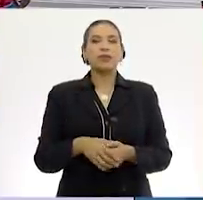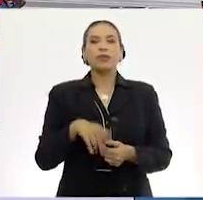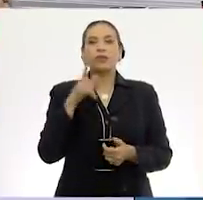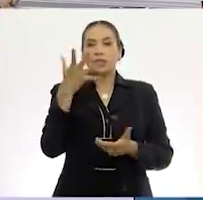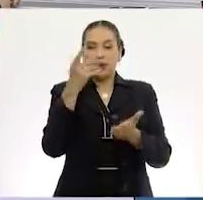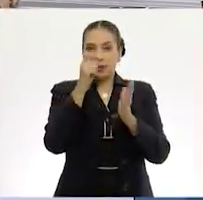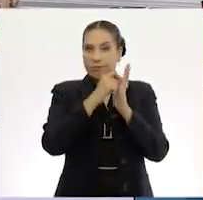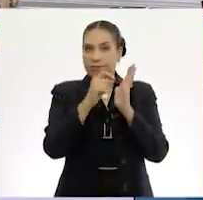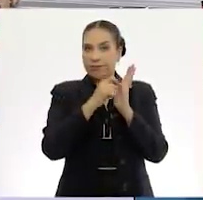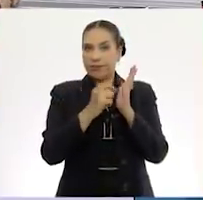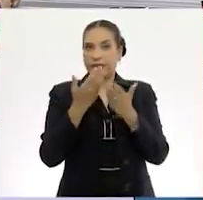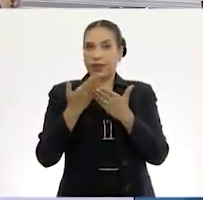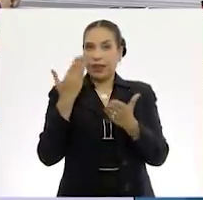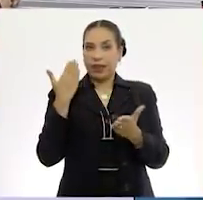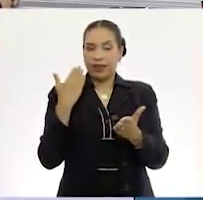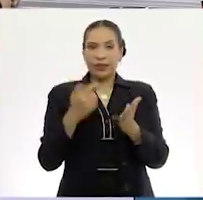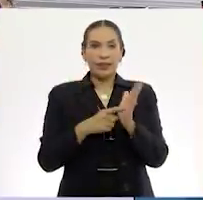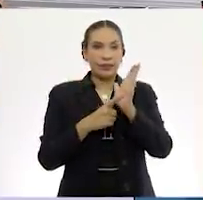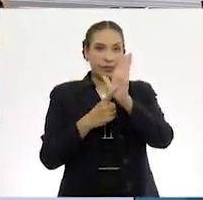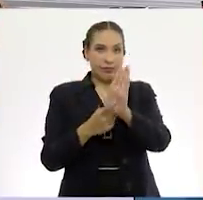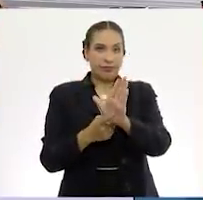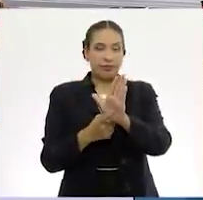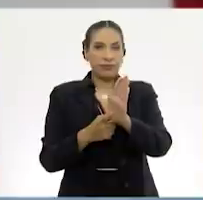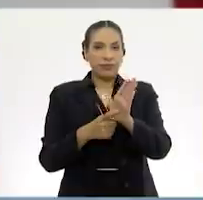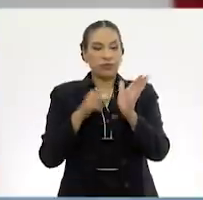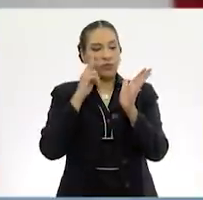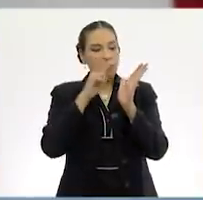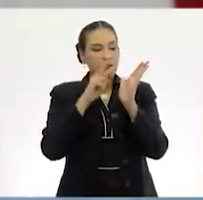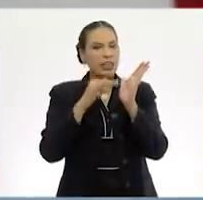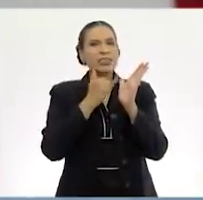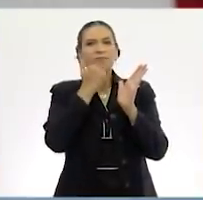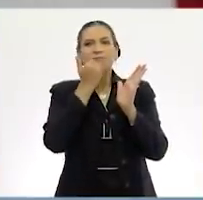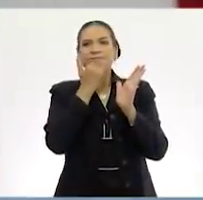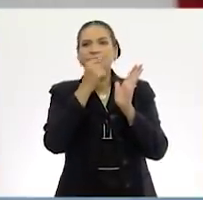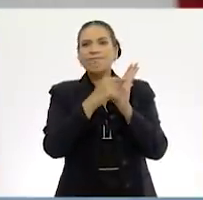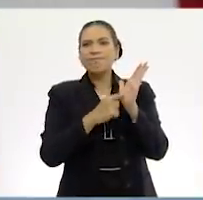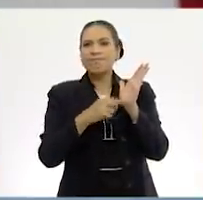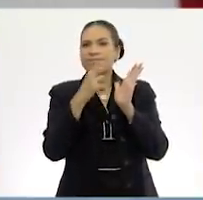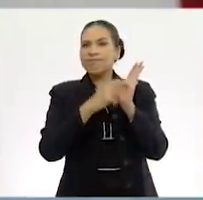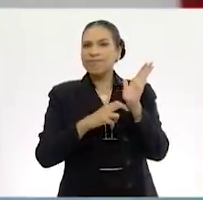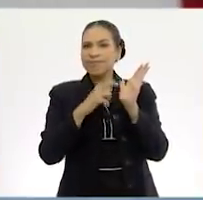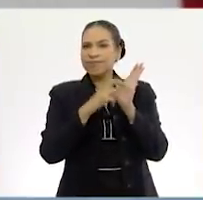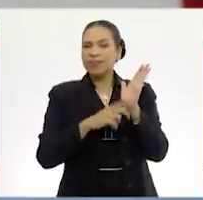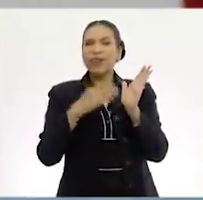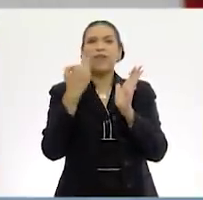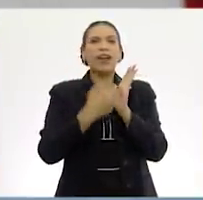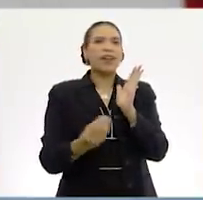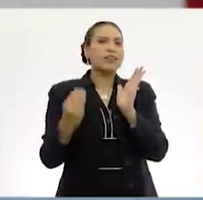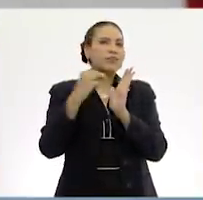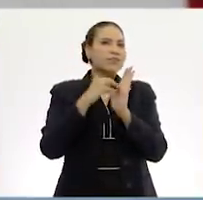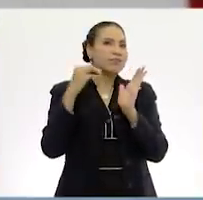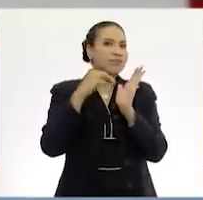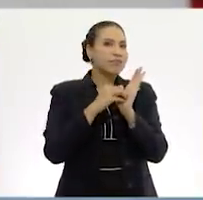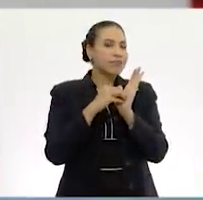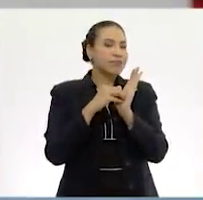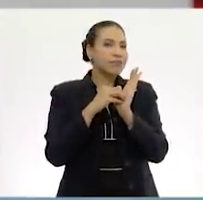¿Revisaste tu texto antes de presentárnoslo? Claro. ¿Localizaste sí. los errores? Sí. ¿Te falta agregar algún detalle?